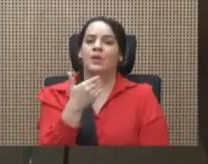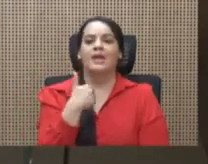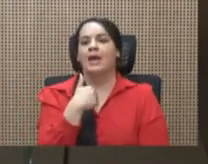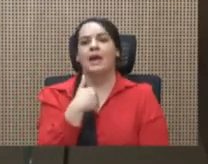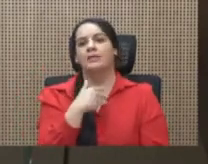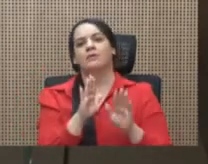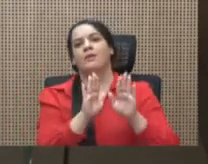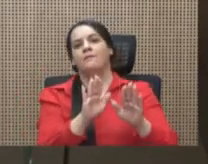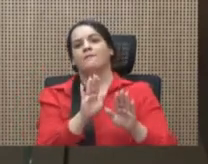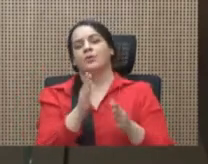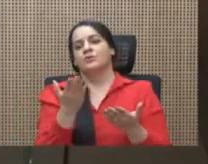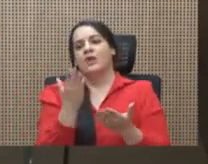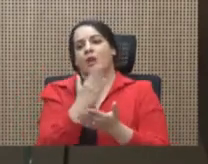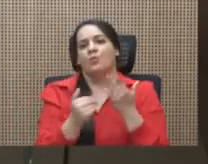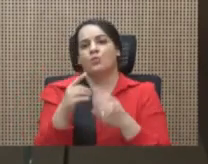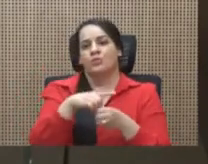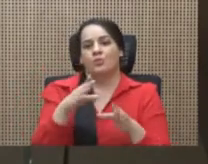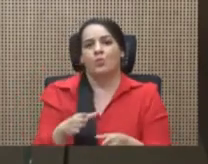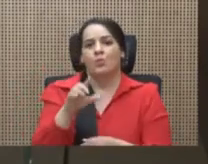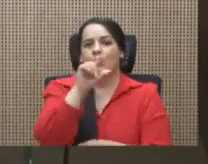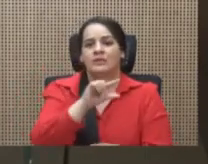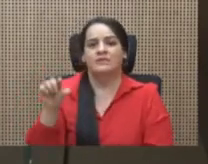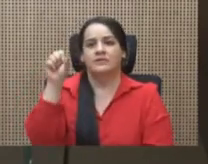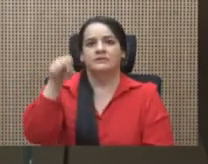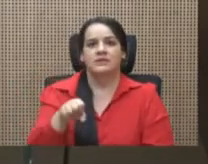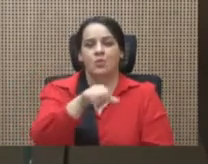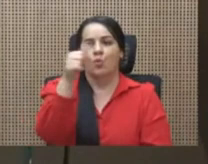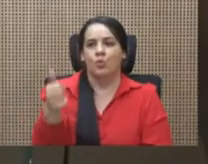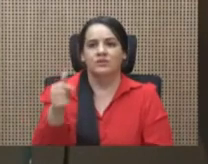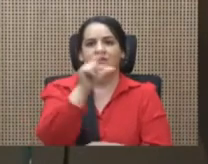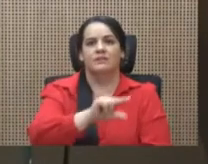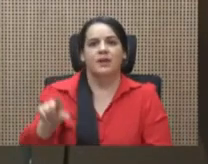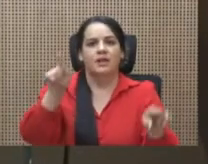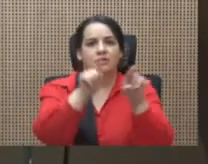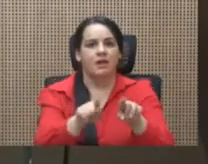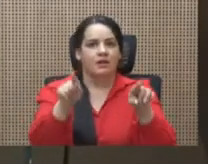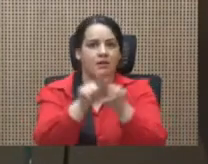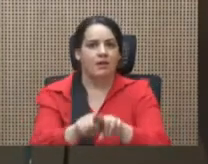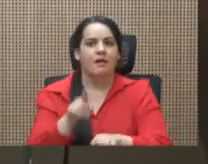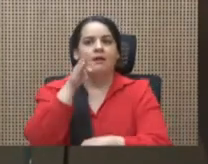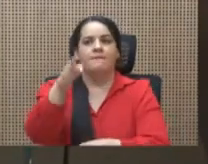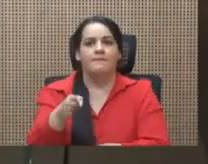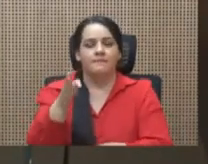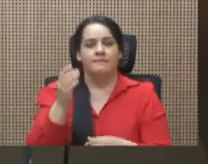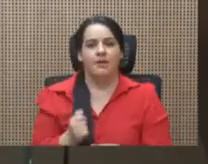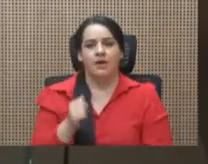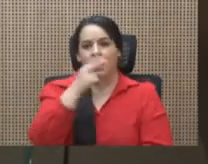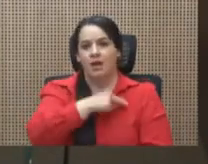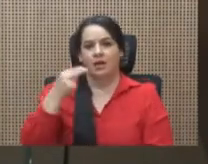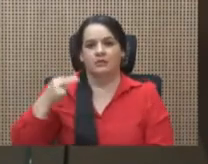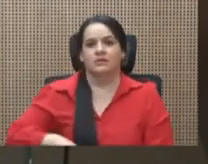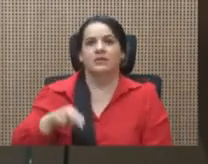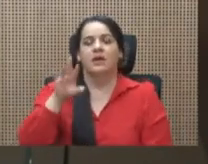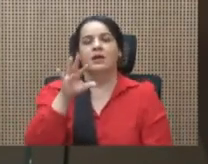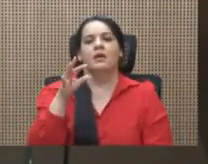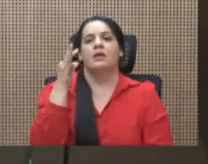todos los diputados que una semana sí y otra semana también van a Cuba, a China,